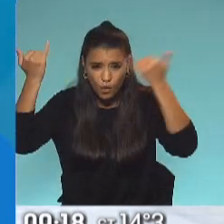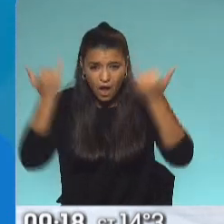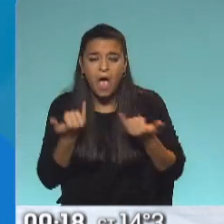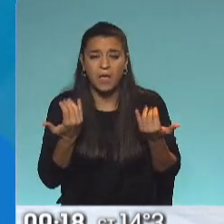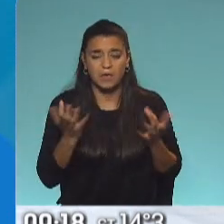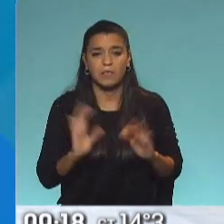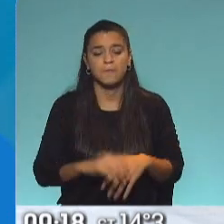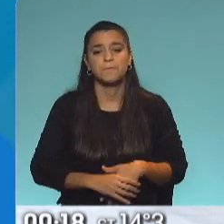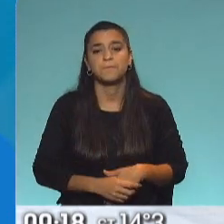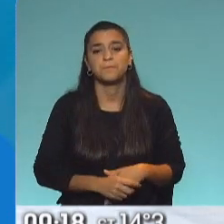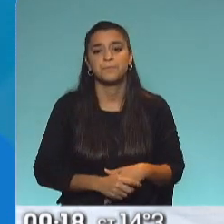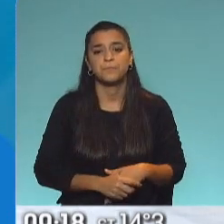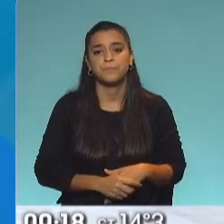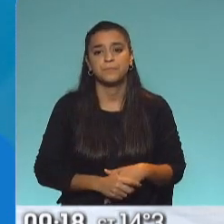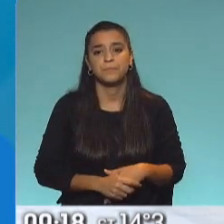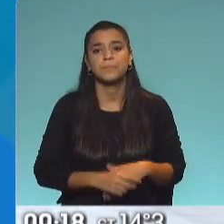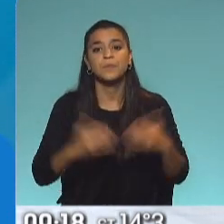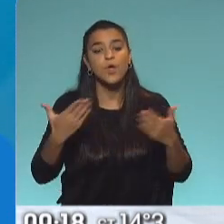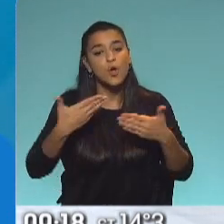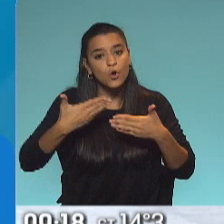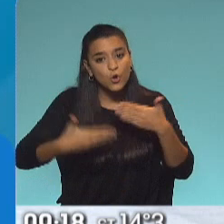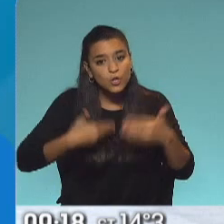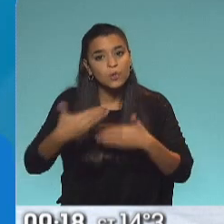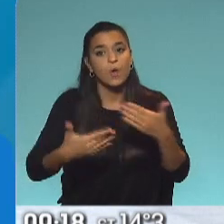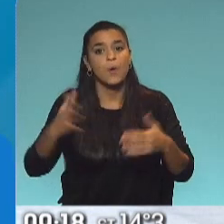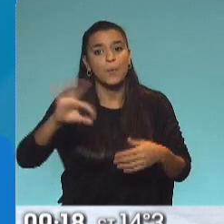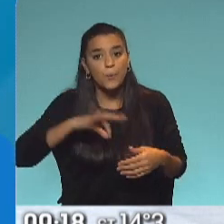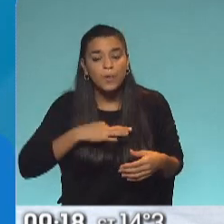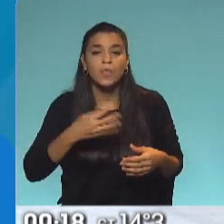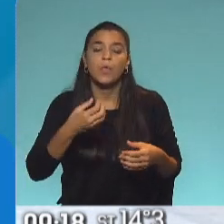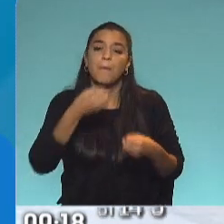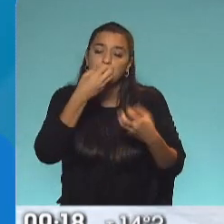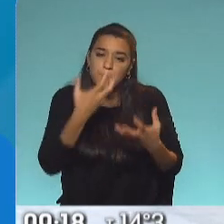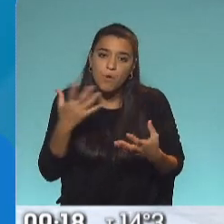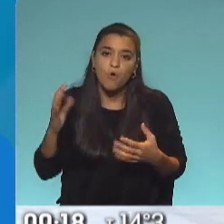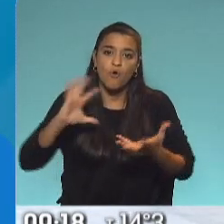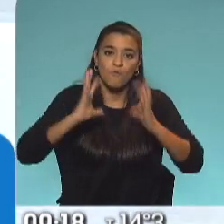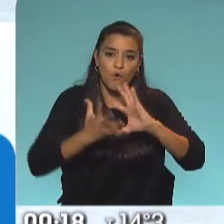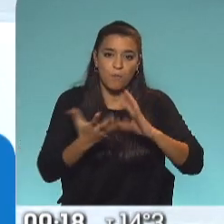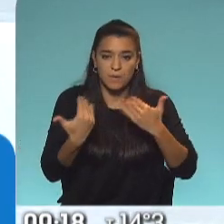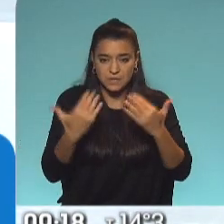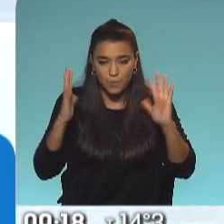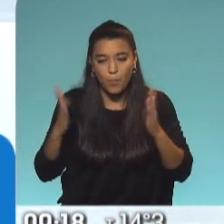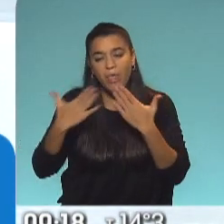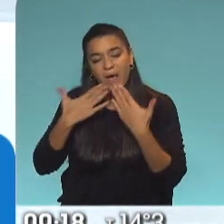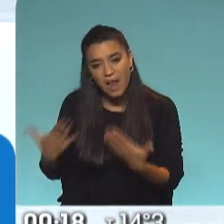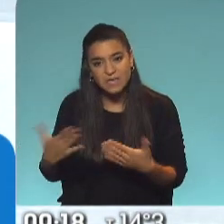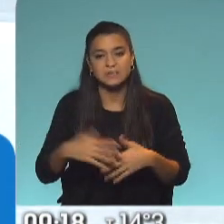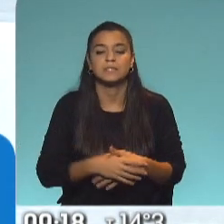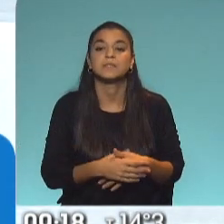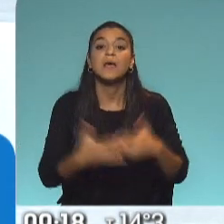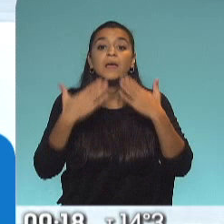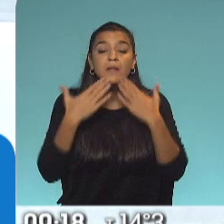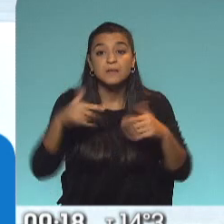recurrir sigamos nuestras vidas de la mejor manera posible gracias muchas gracias vamos a